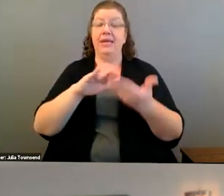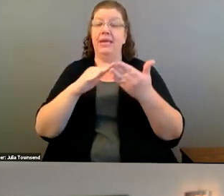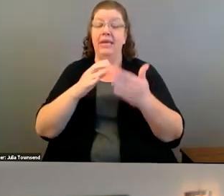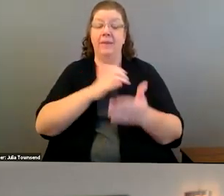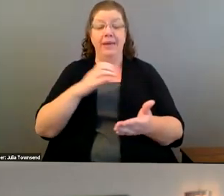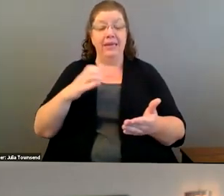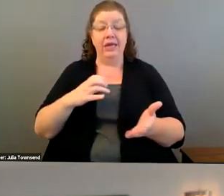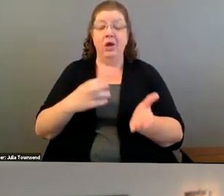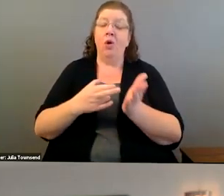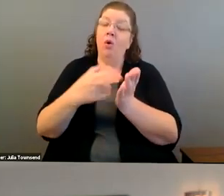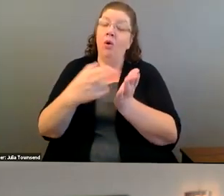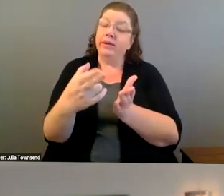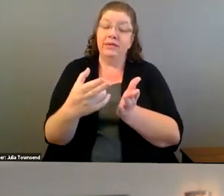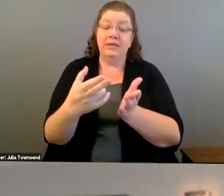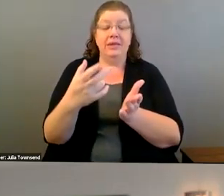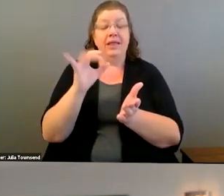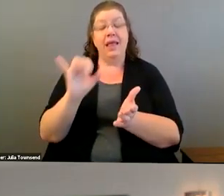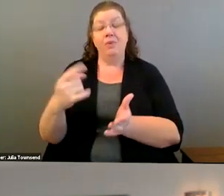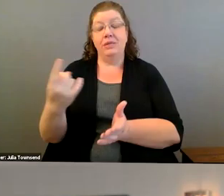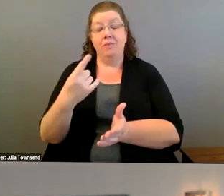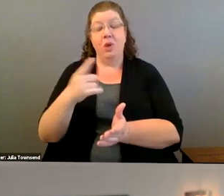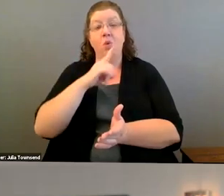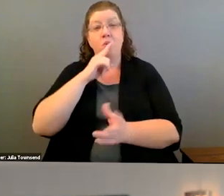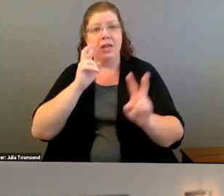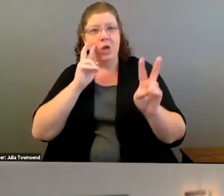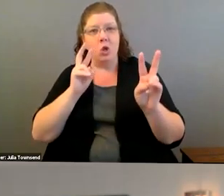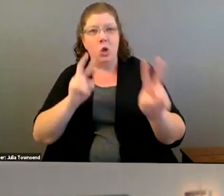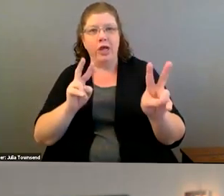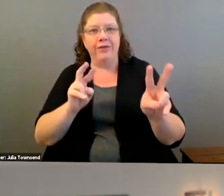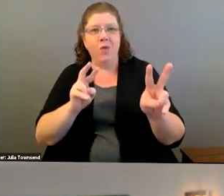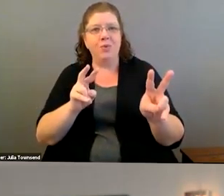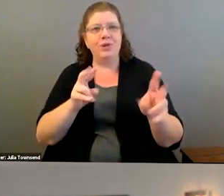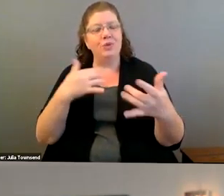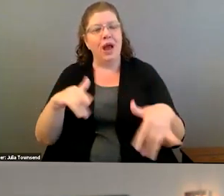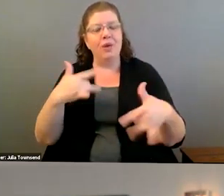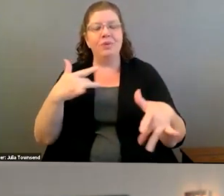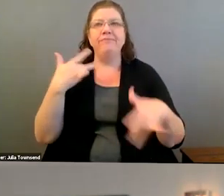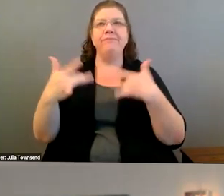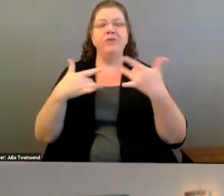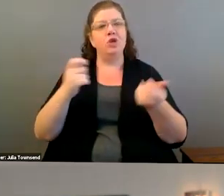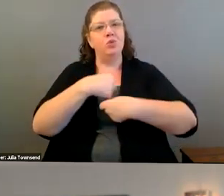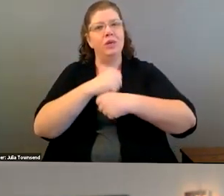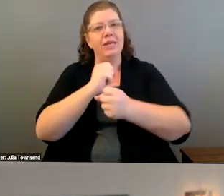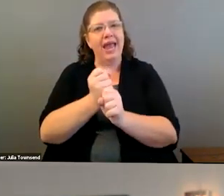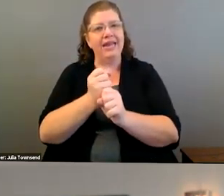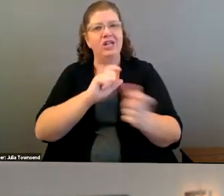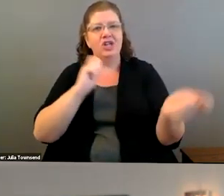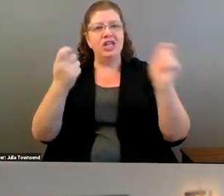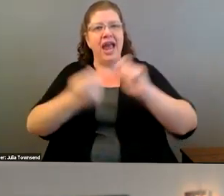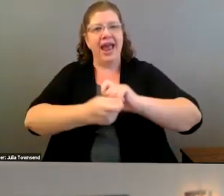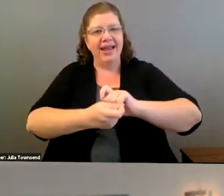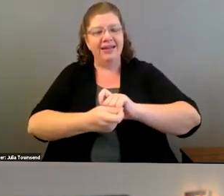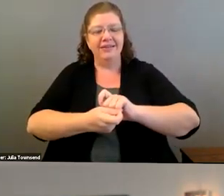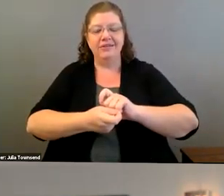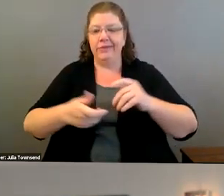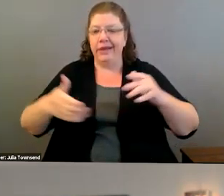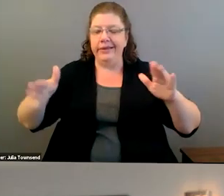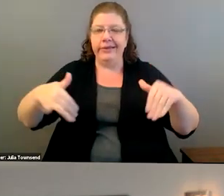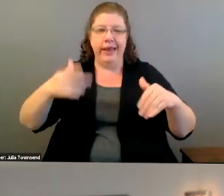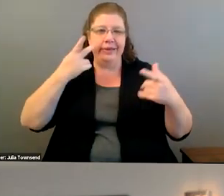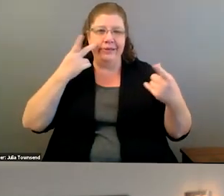comité el camión está mente fue algo que yo realmente esperaba con anhelo hacer crear algo de cambio y no